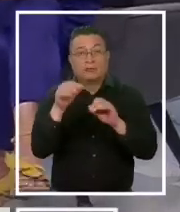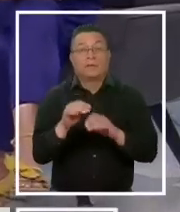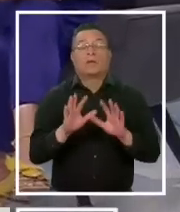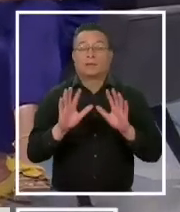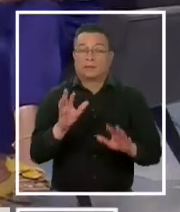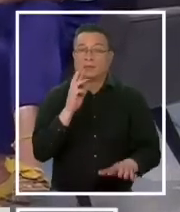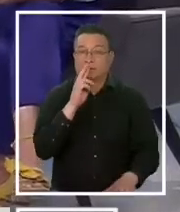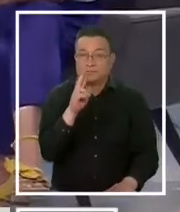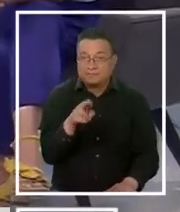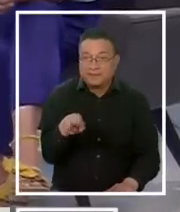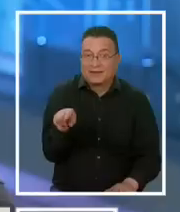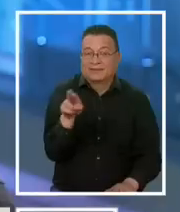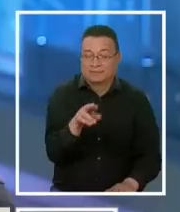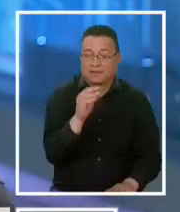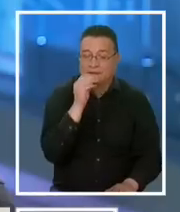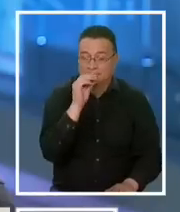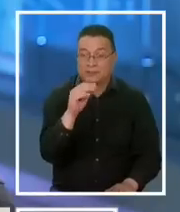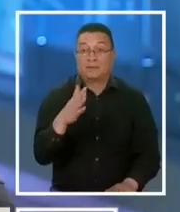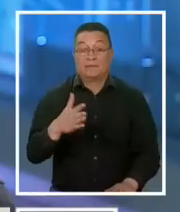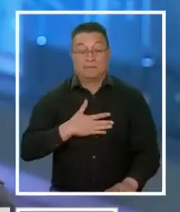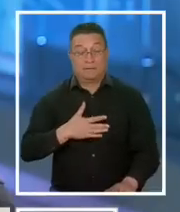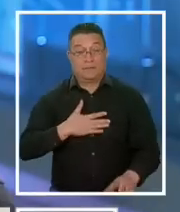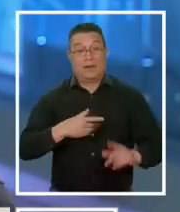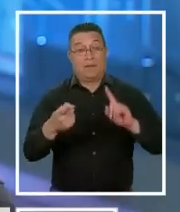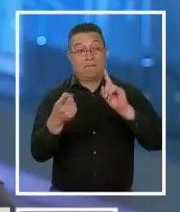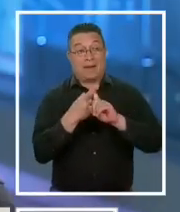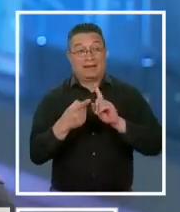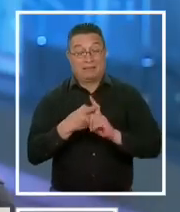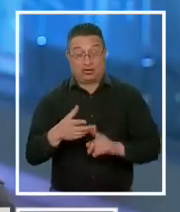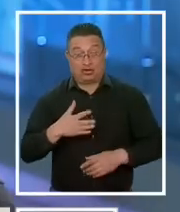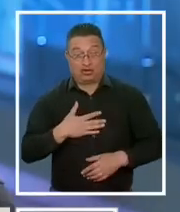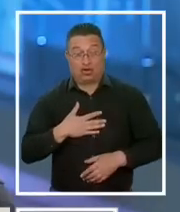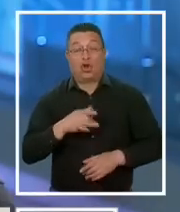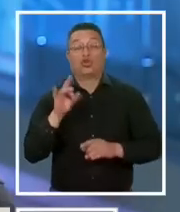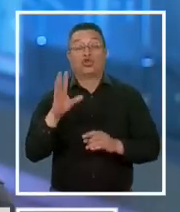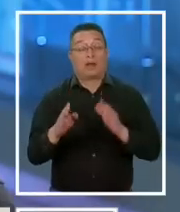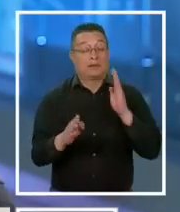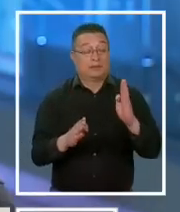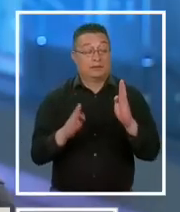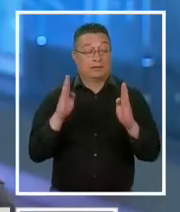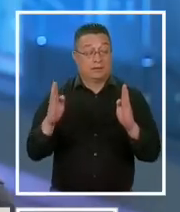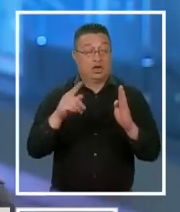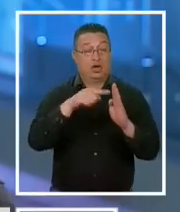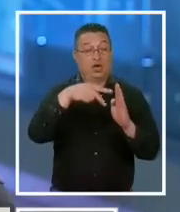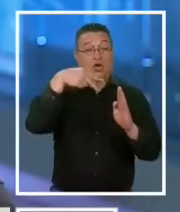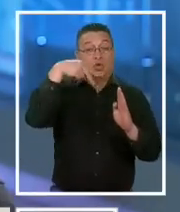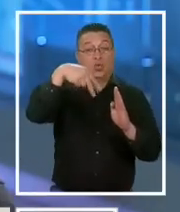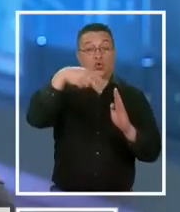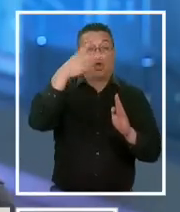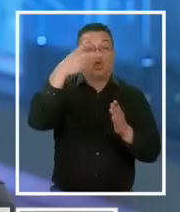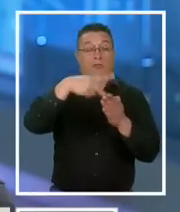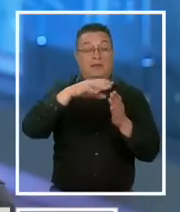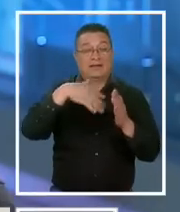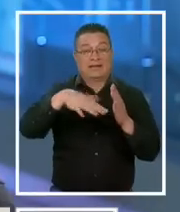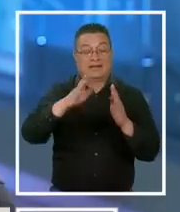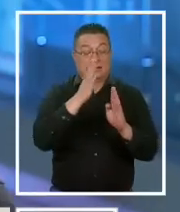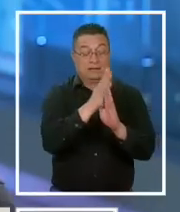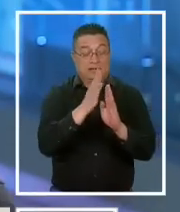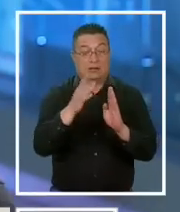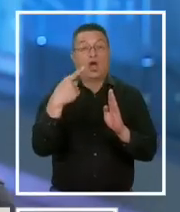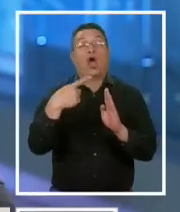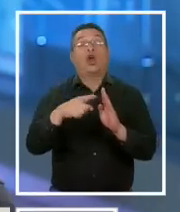es que el insisto constanza mi participación en el caso se limita a junio del año 2015 ese caso lleva a otros